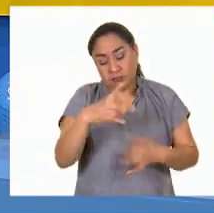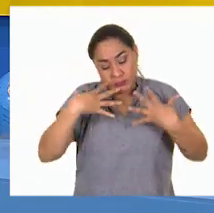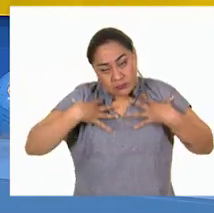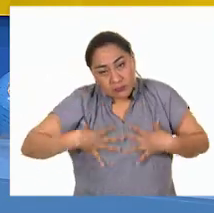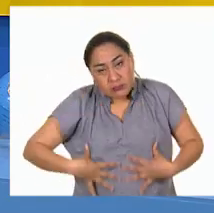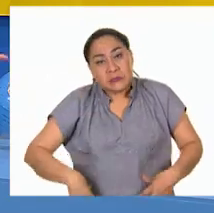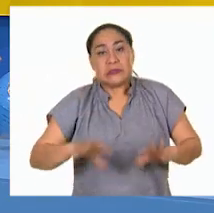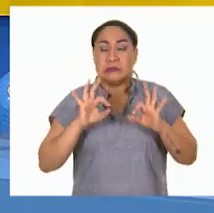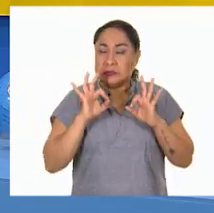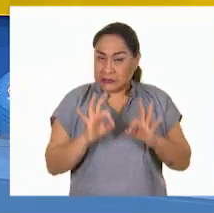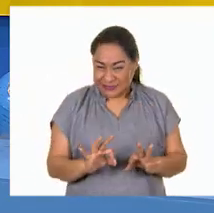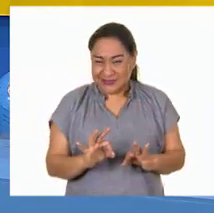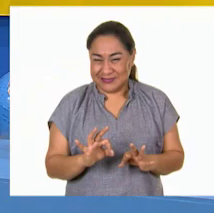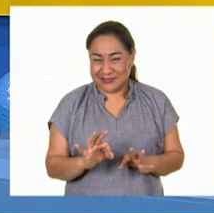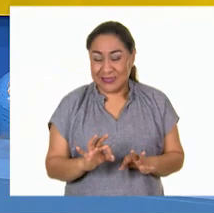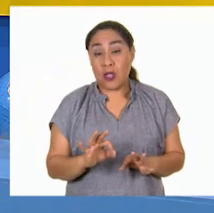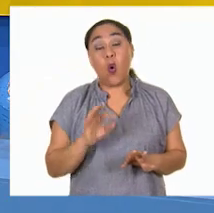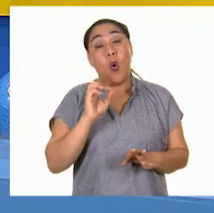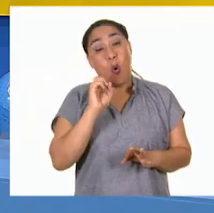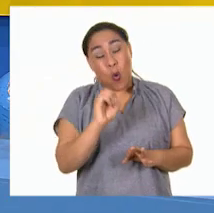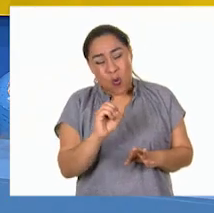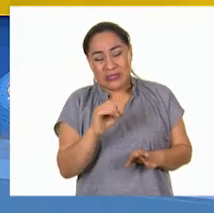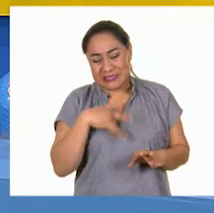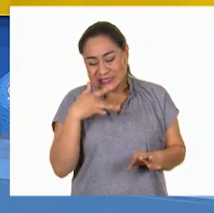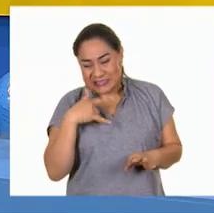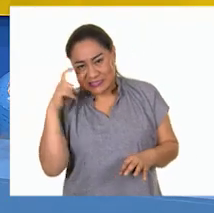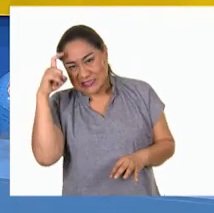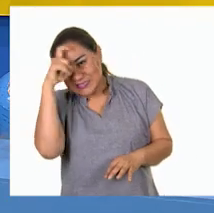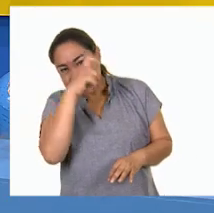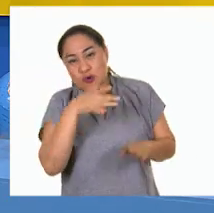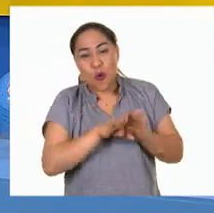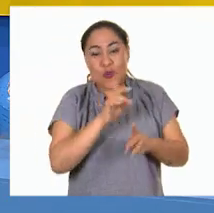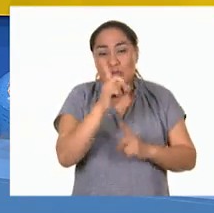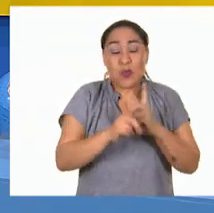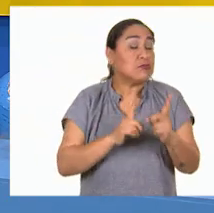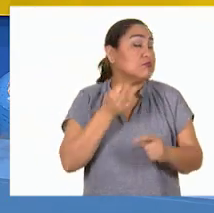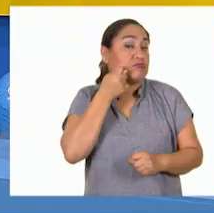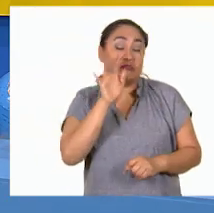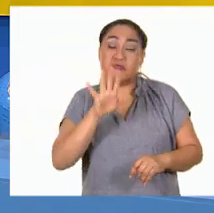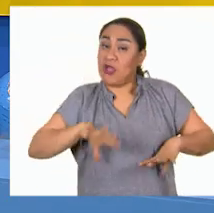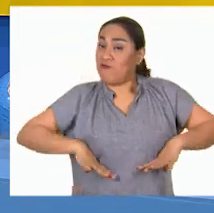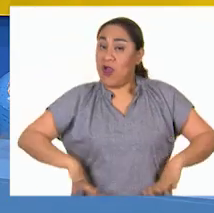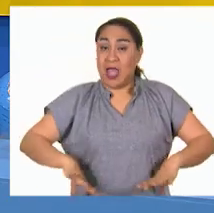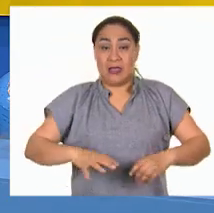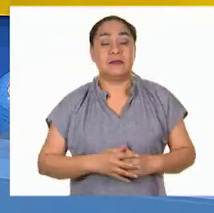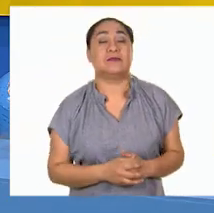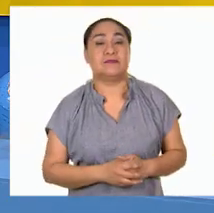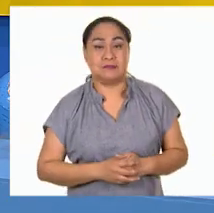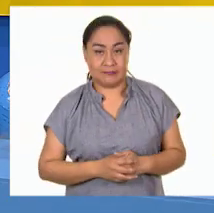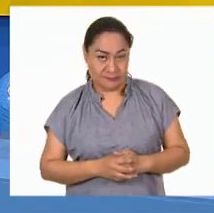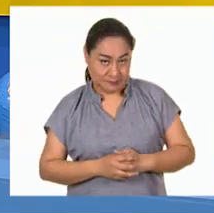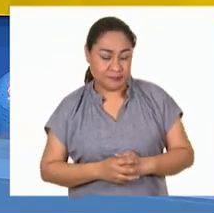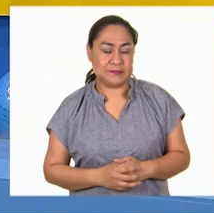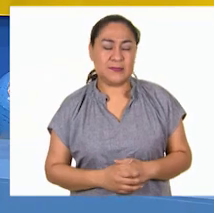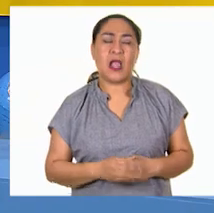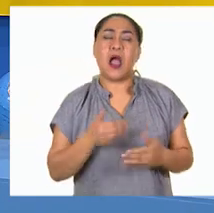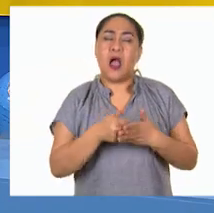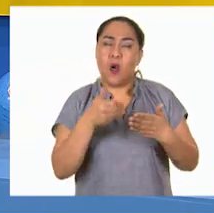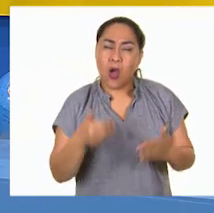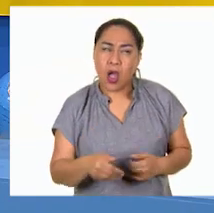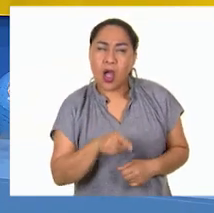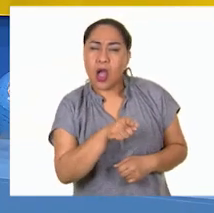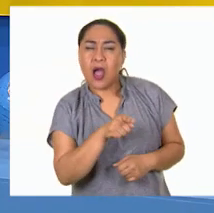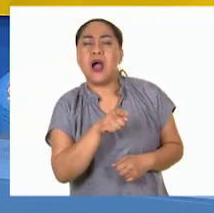vestir, incluso aunque resultaran problemáticas para practicar deporte. Esto, por cierto, se relaciona con otro